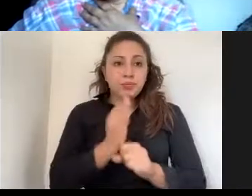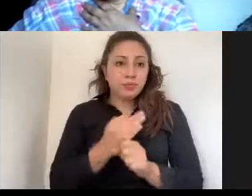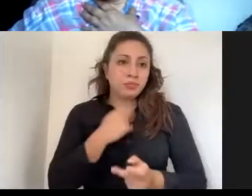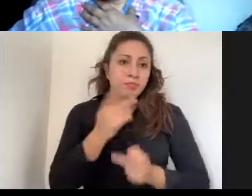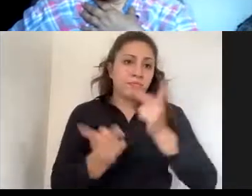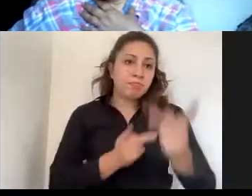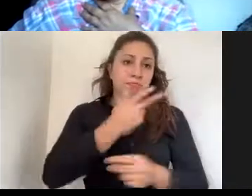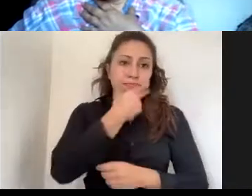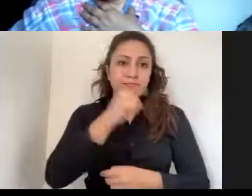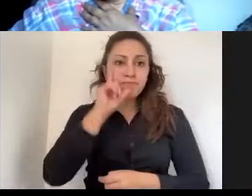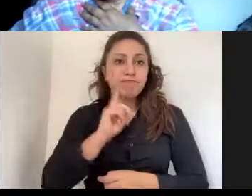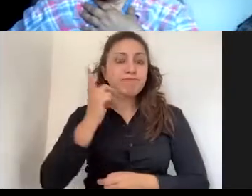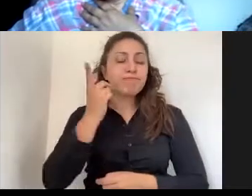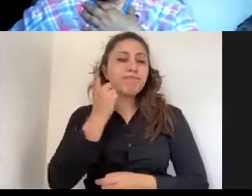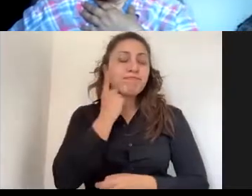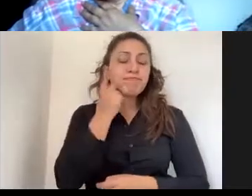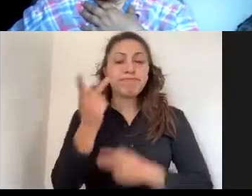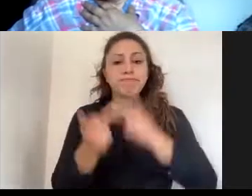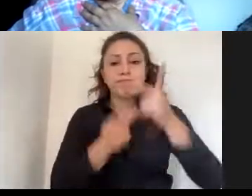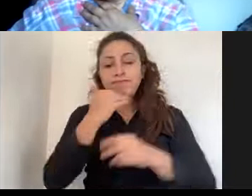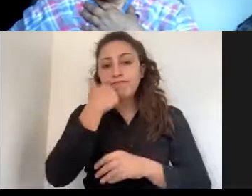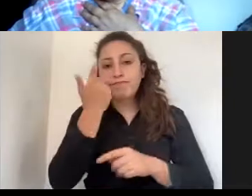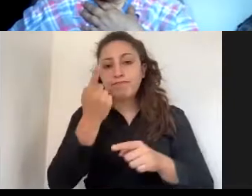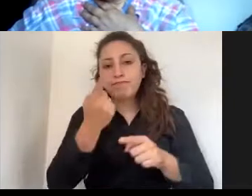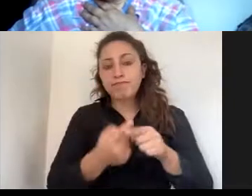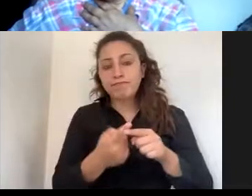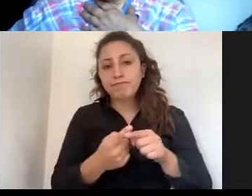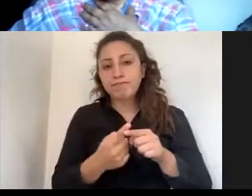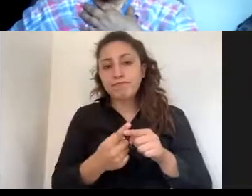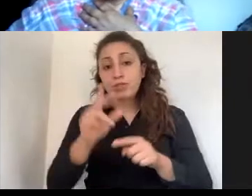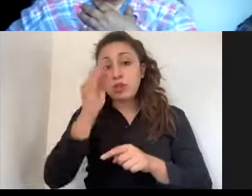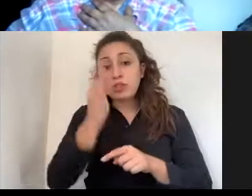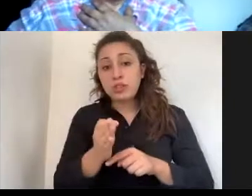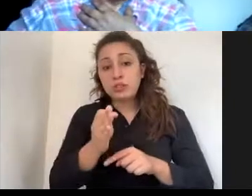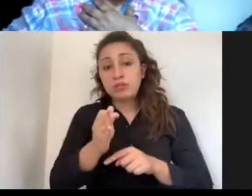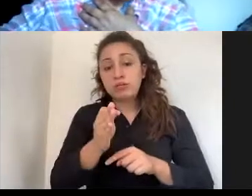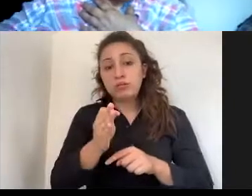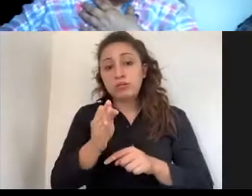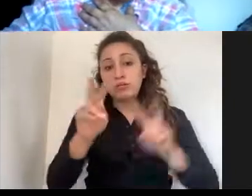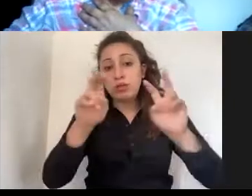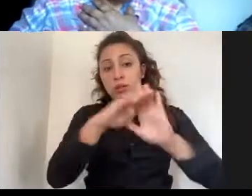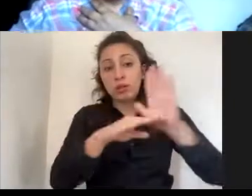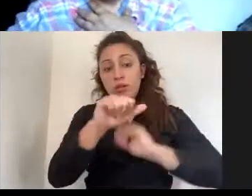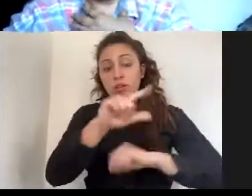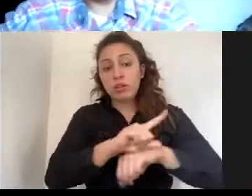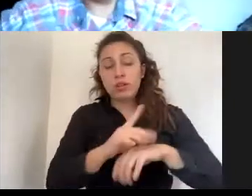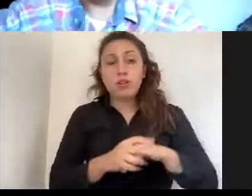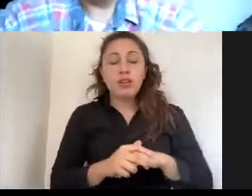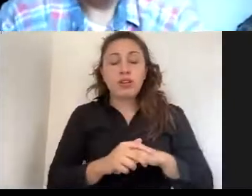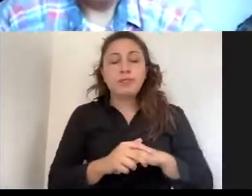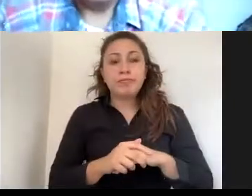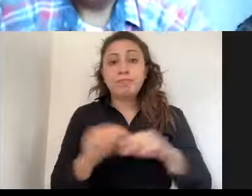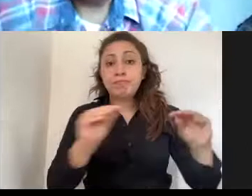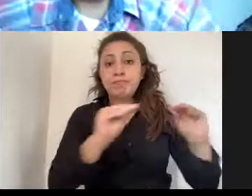algún diputado, si alguna diputada está en contra del orden del día. De no ser así, se tiene por aprobada,